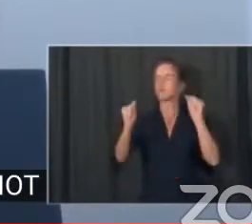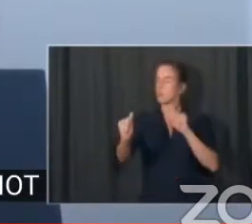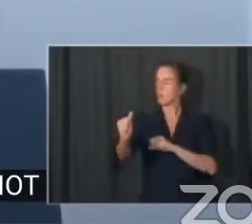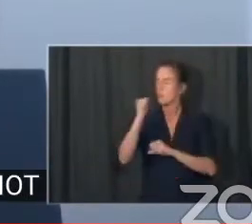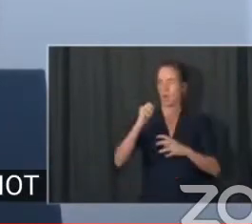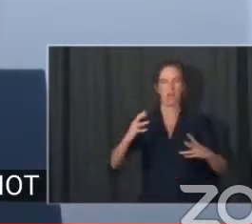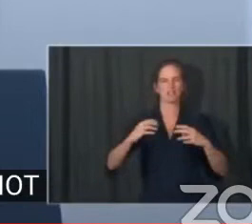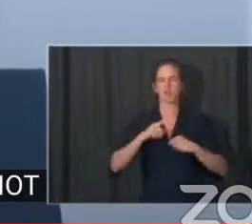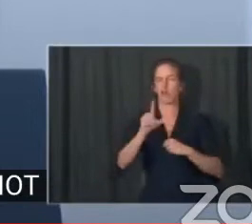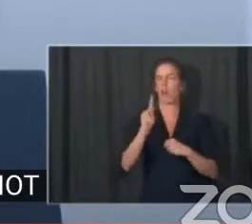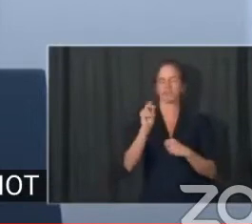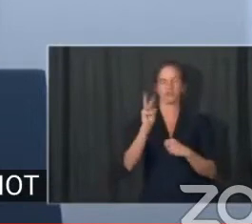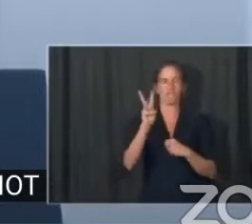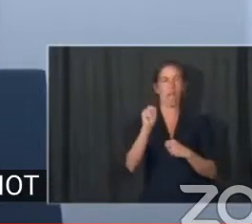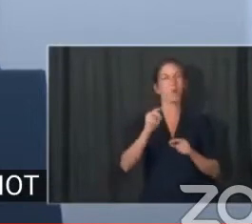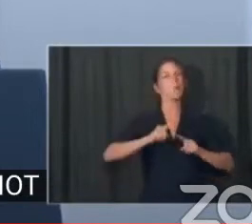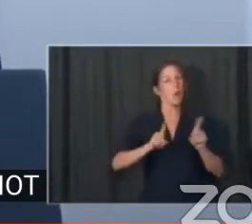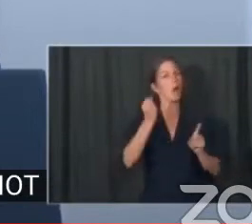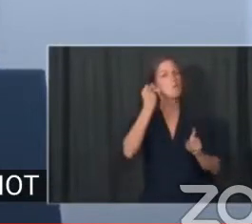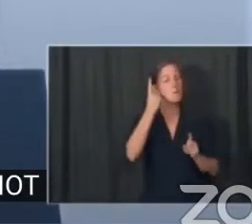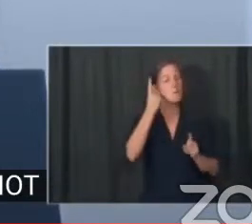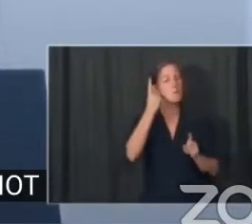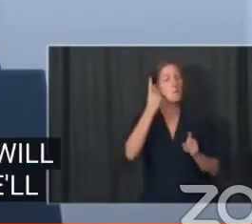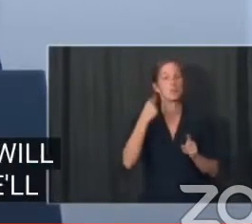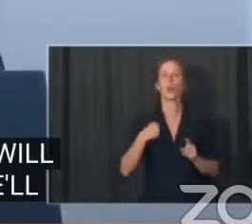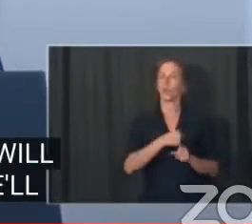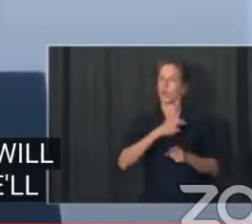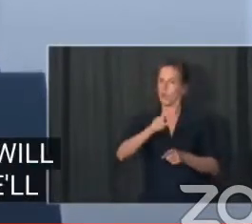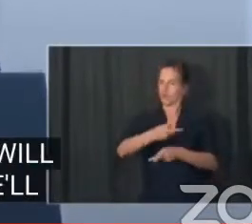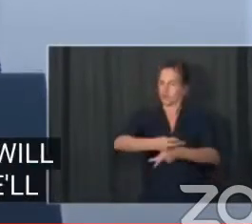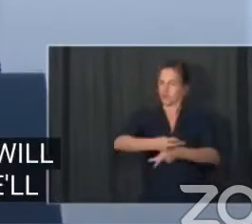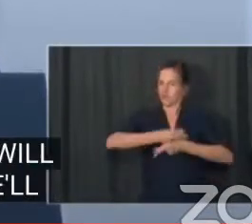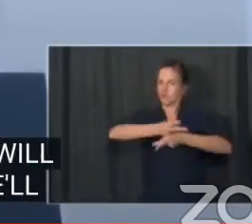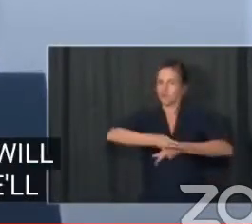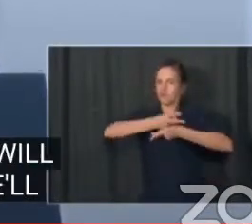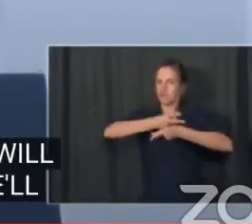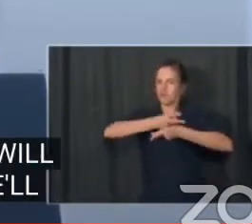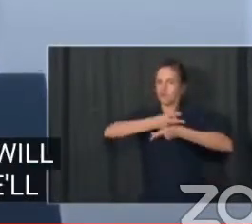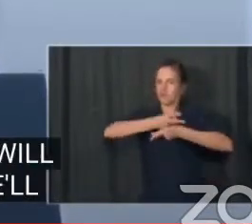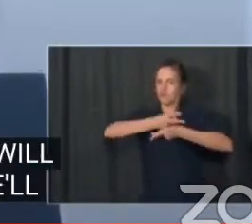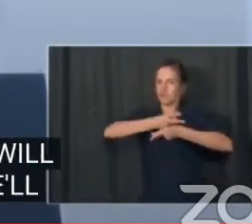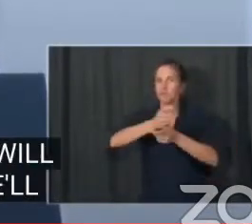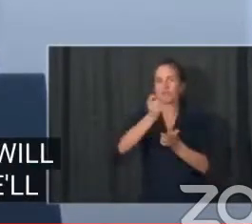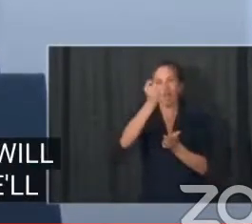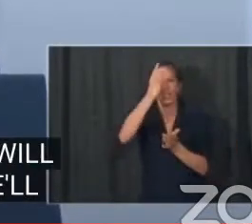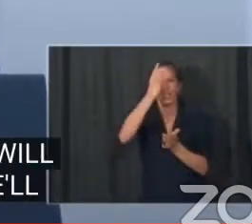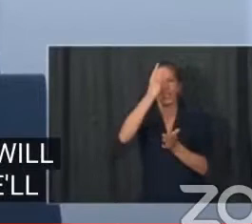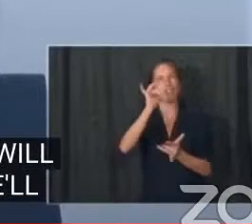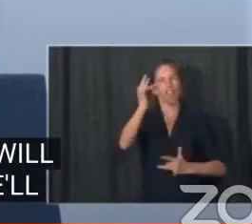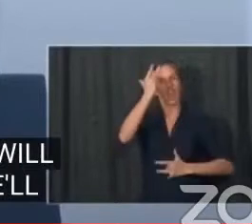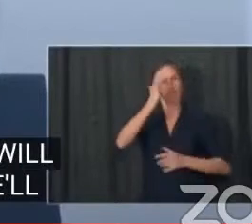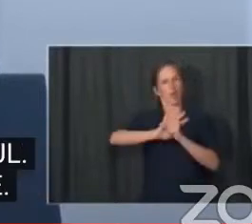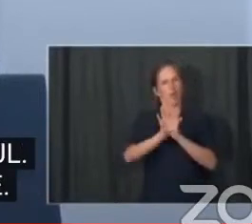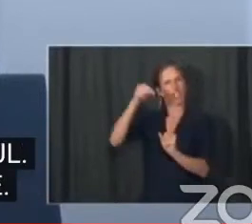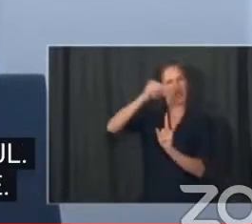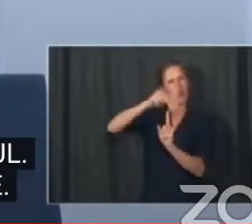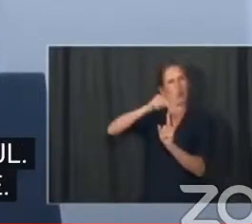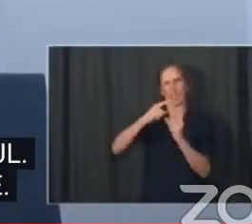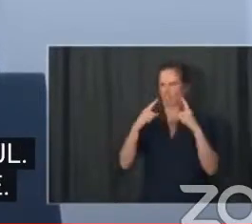terrible. Y esta administración no va a ir bajo ninguna circunstancia a cerrar de